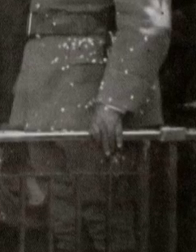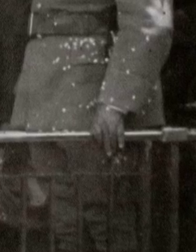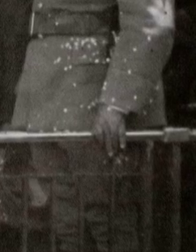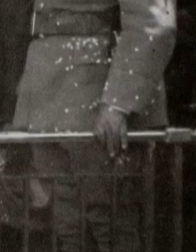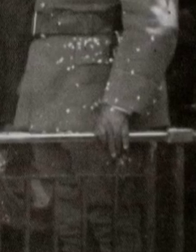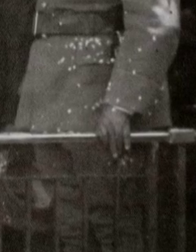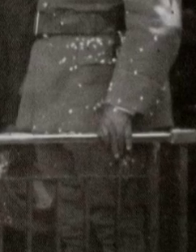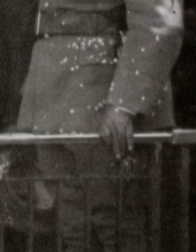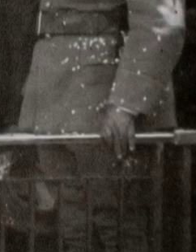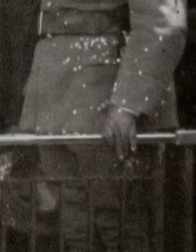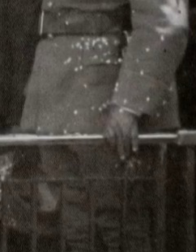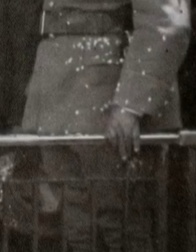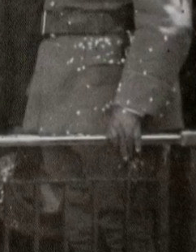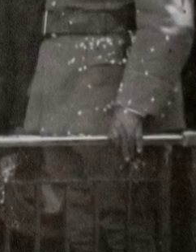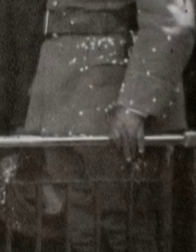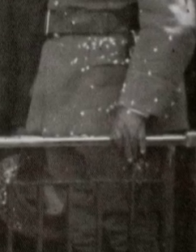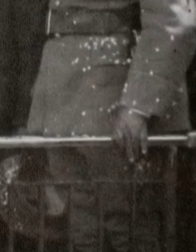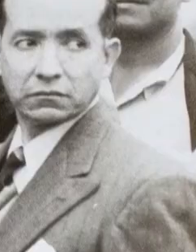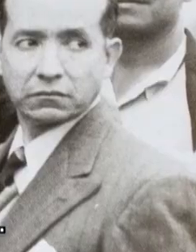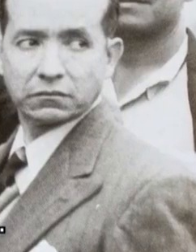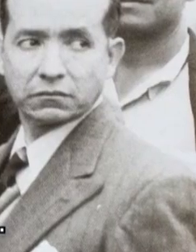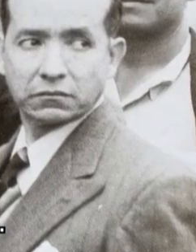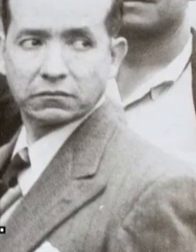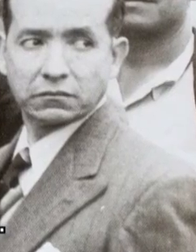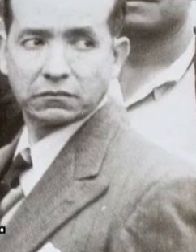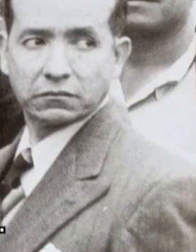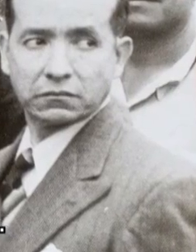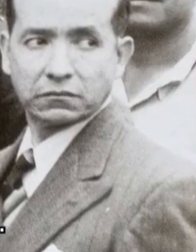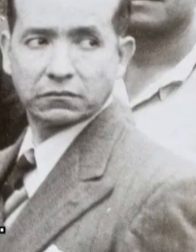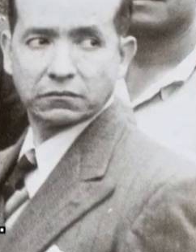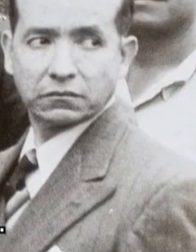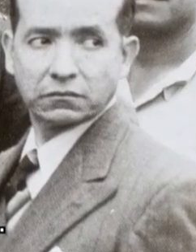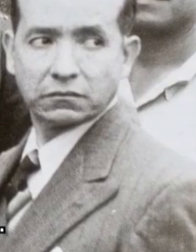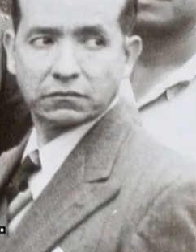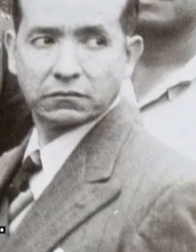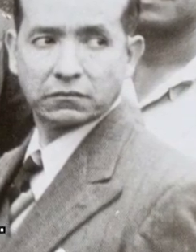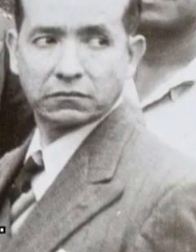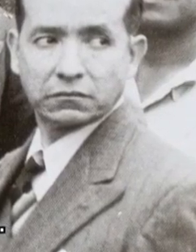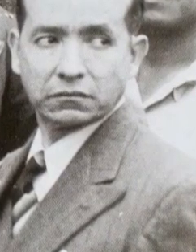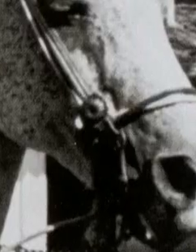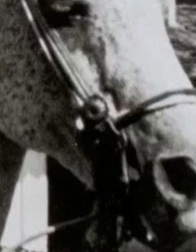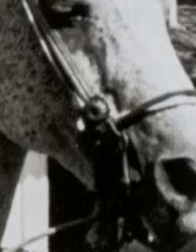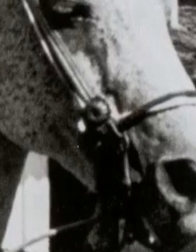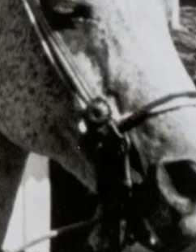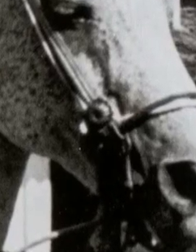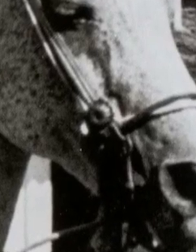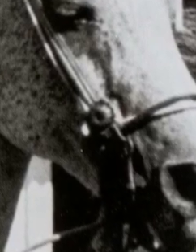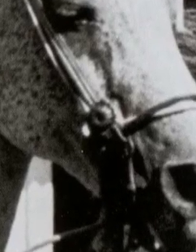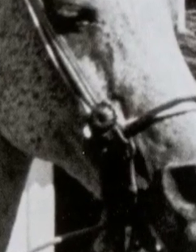Su visión y la manera en que la hizo realidad representan un ejemplo para todas y todos.